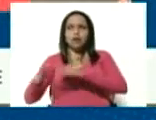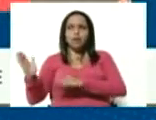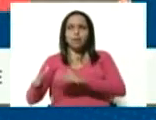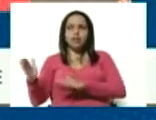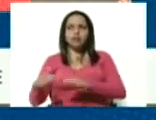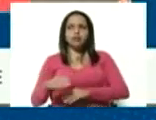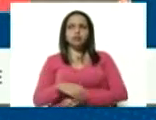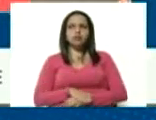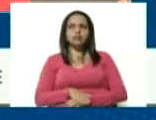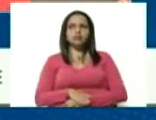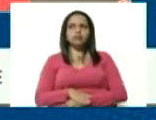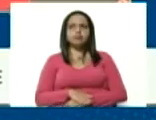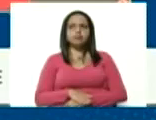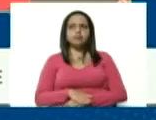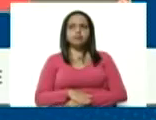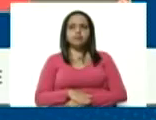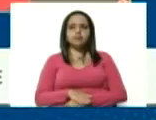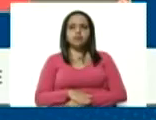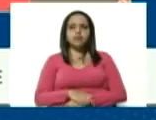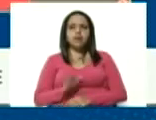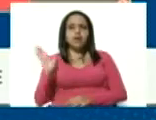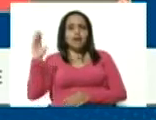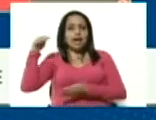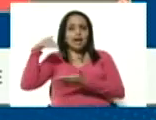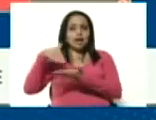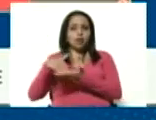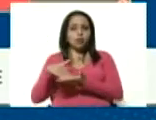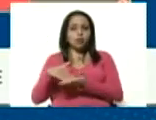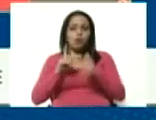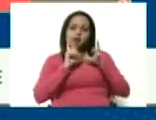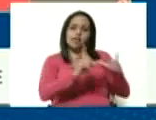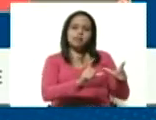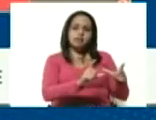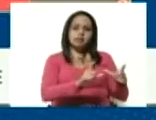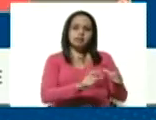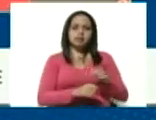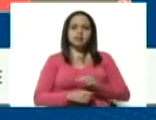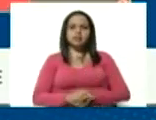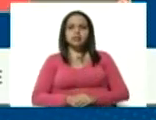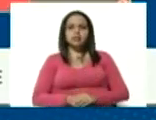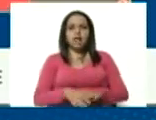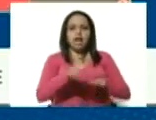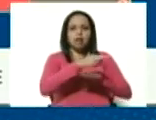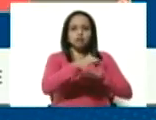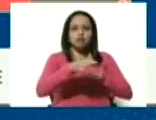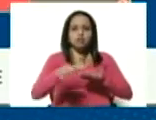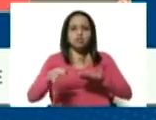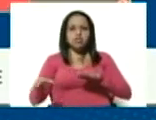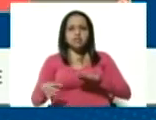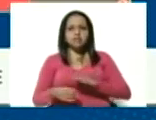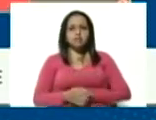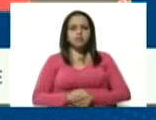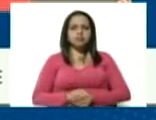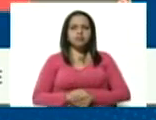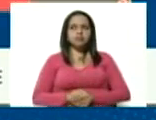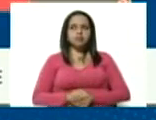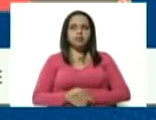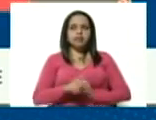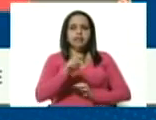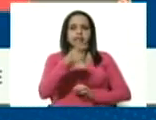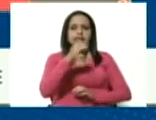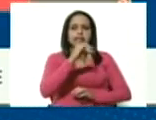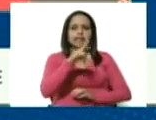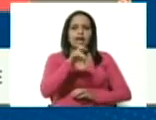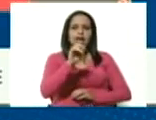Barlovento. En el estado Aragua, cuarentena radical en los municipios Girardot, Turmero, Palo Negro,